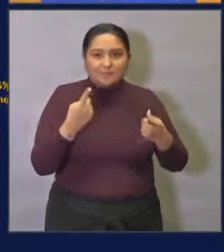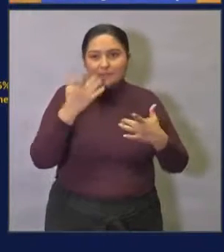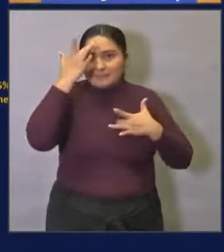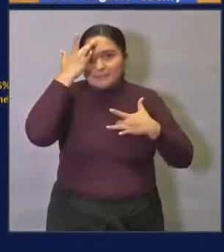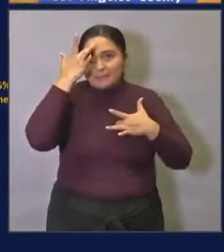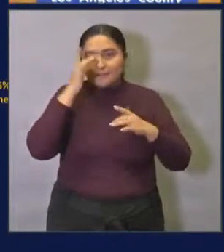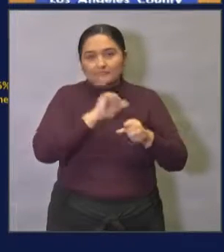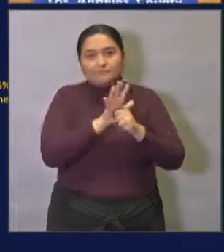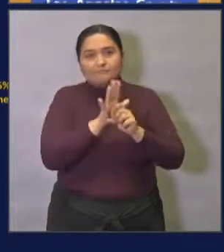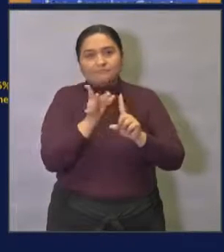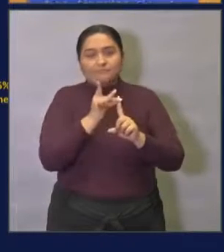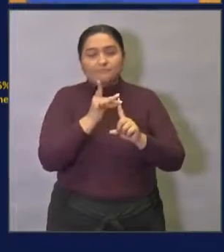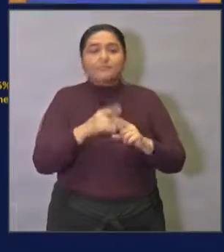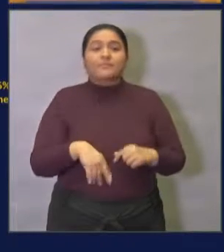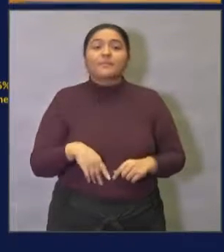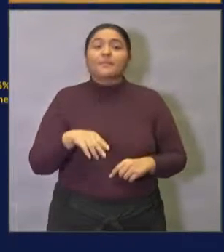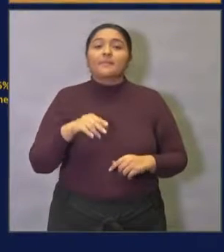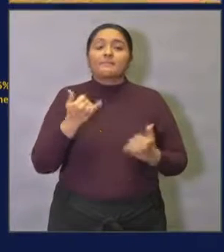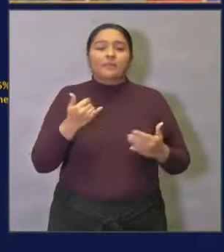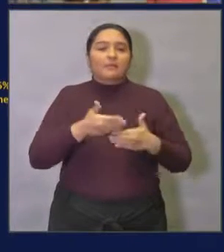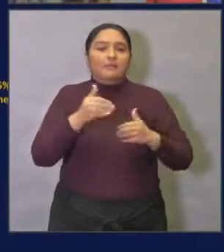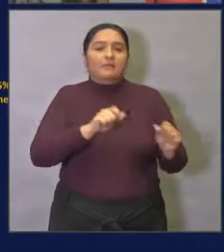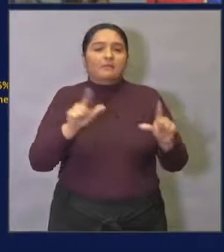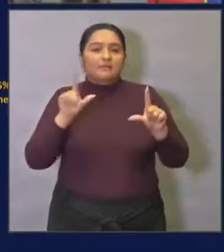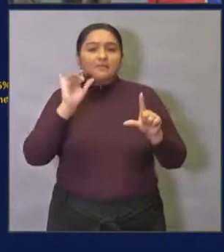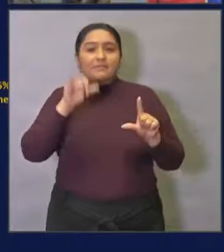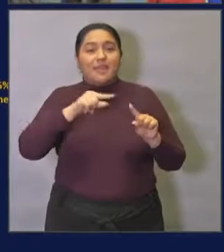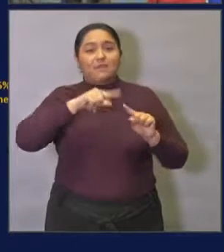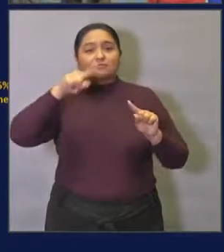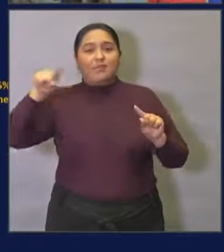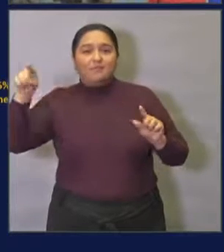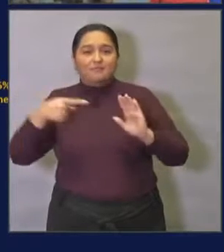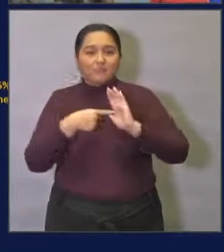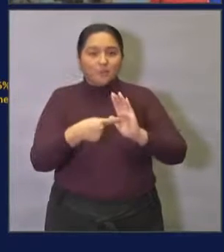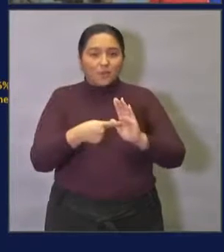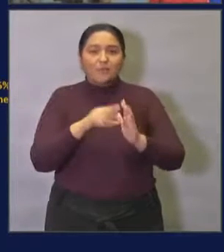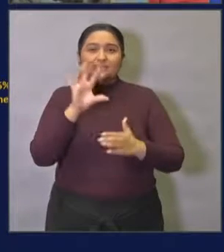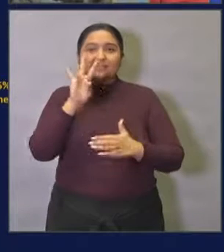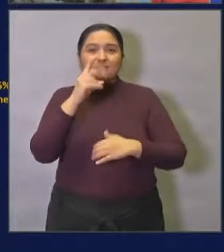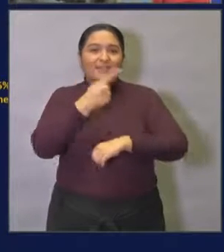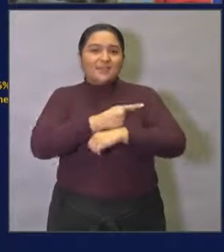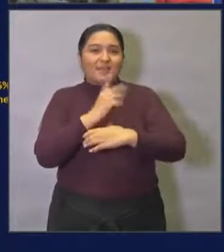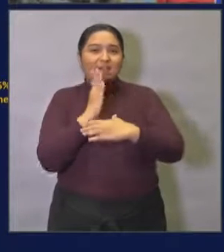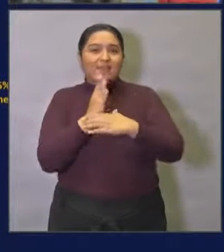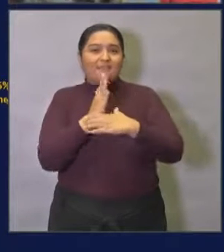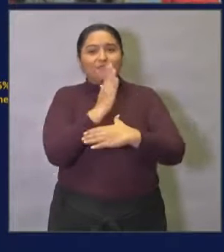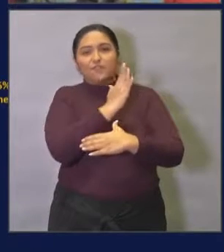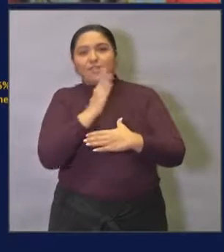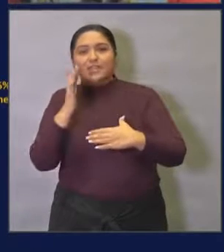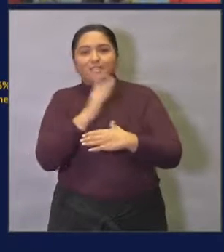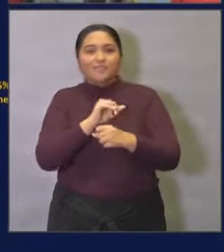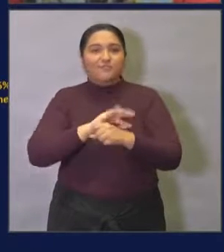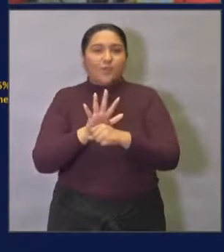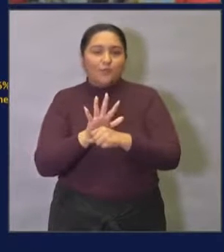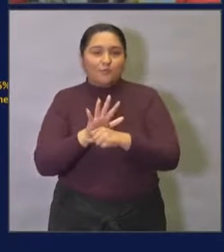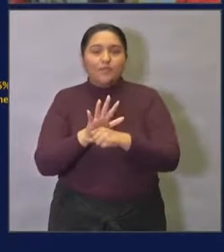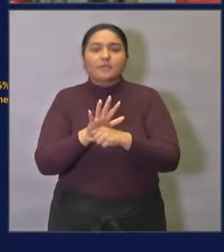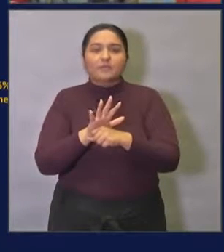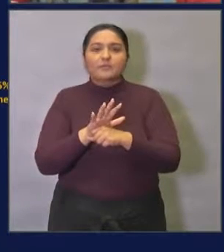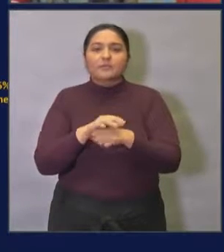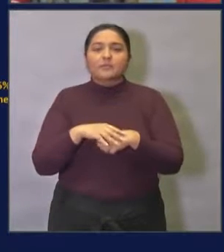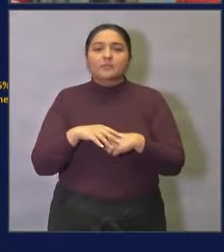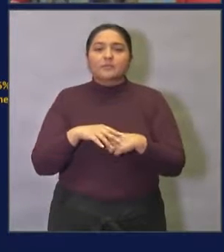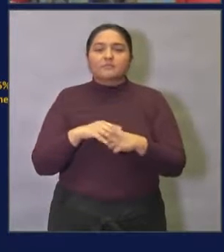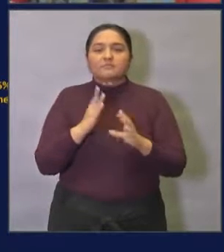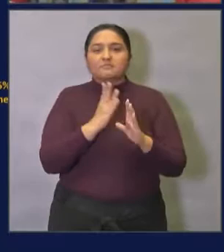Este gráfico nos muestra el promedio del número diario de 7 días de casos de COVID-19 por fecha de